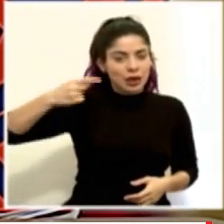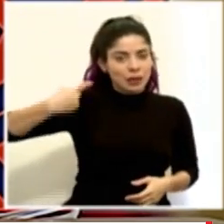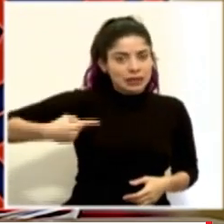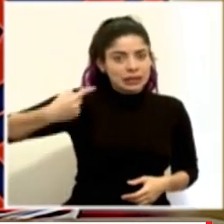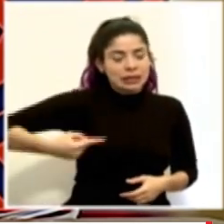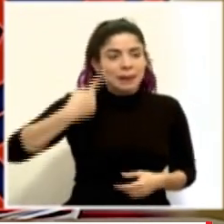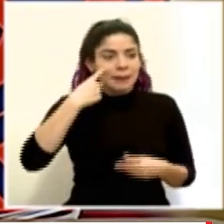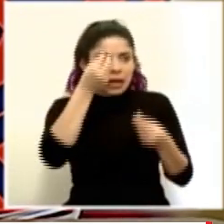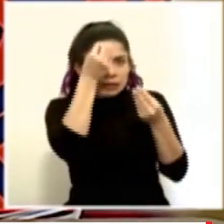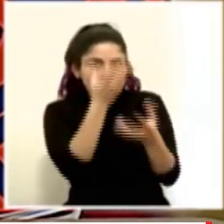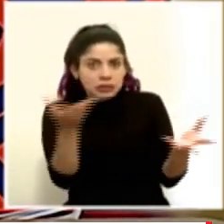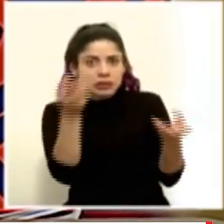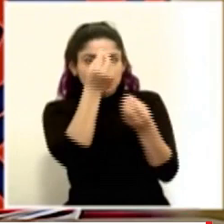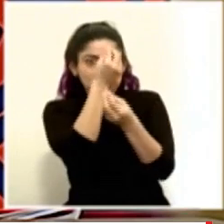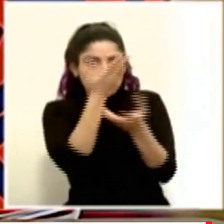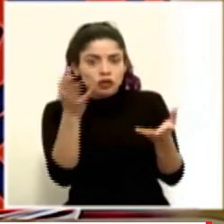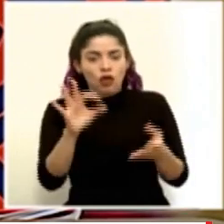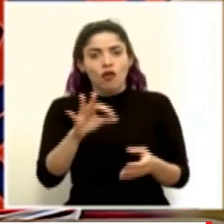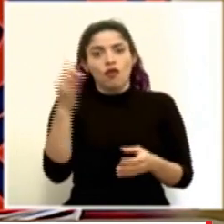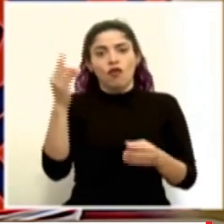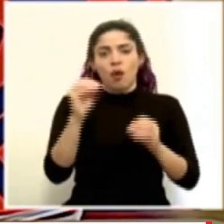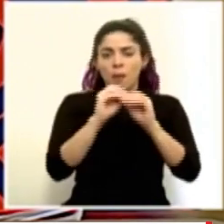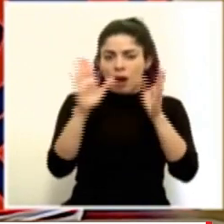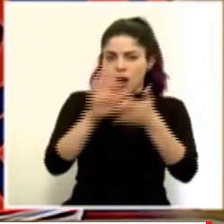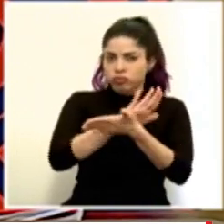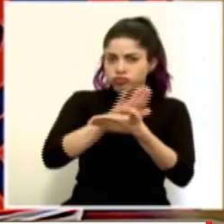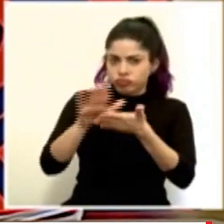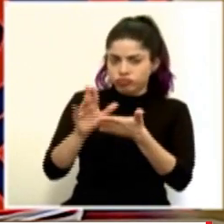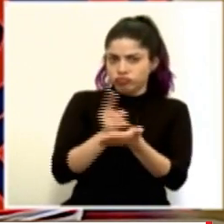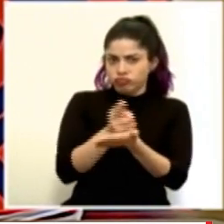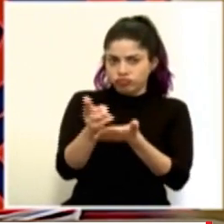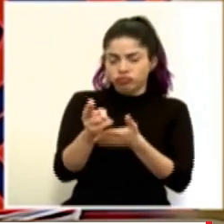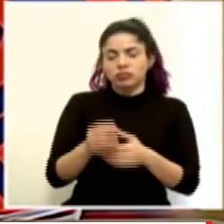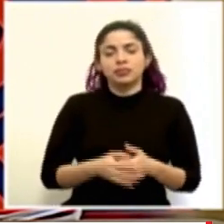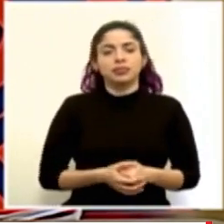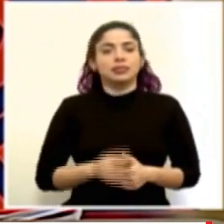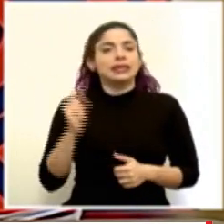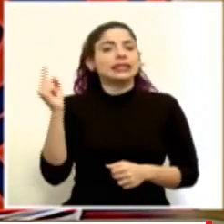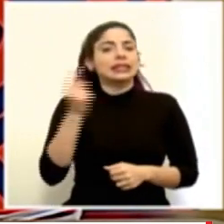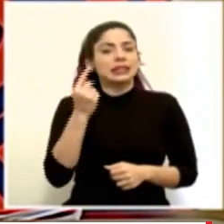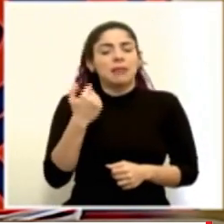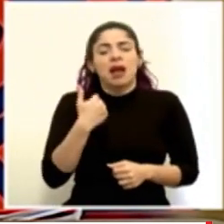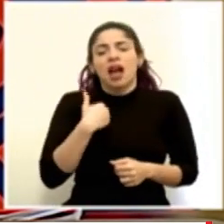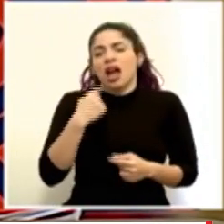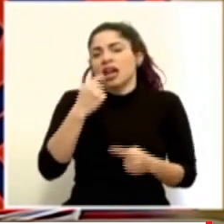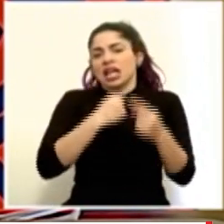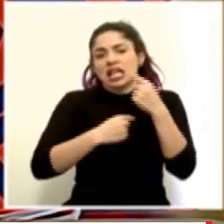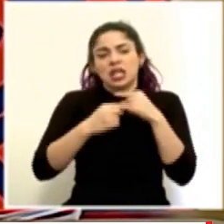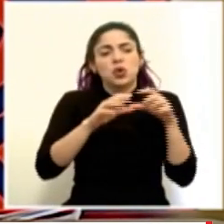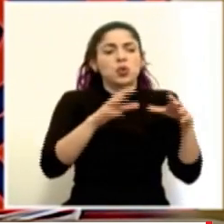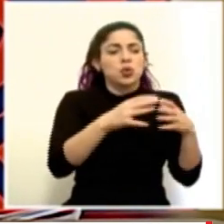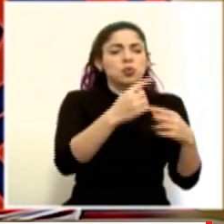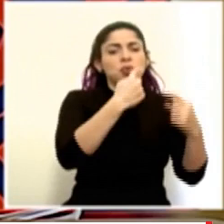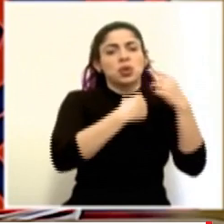para transmitir información de la forma más transparente. Y siempre hay crítica de algún sector.